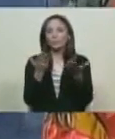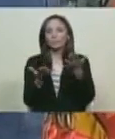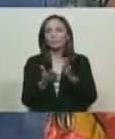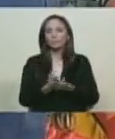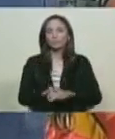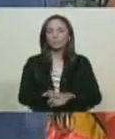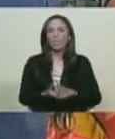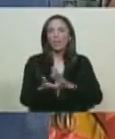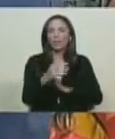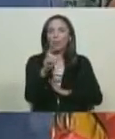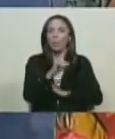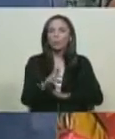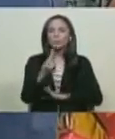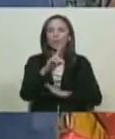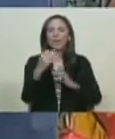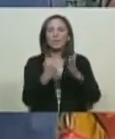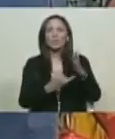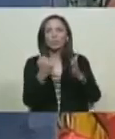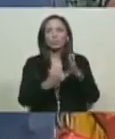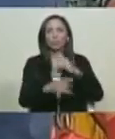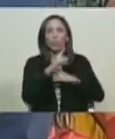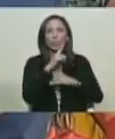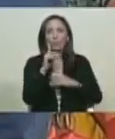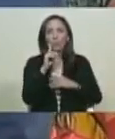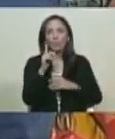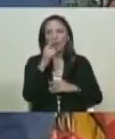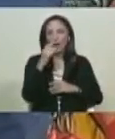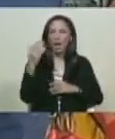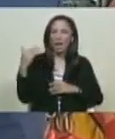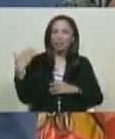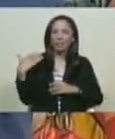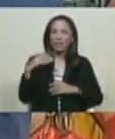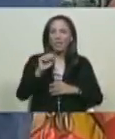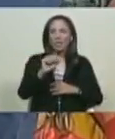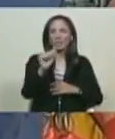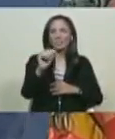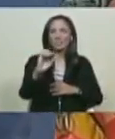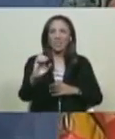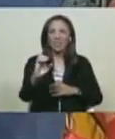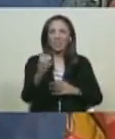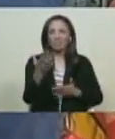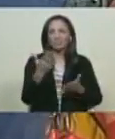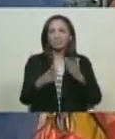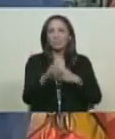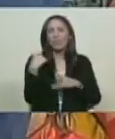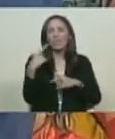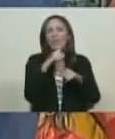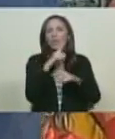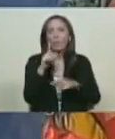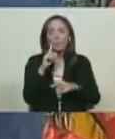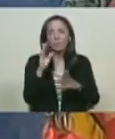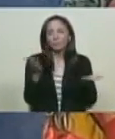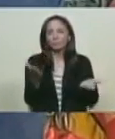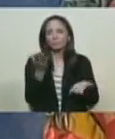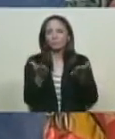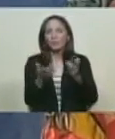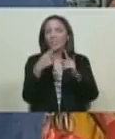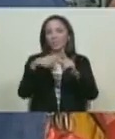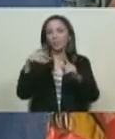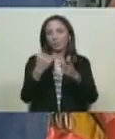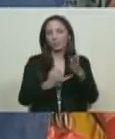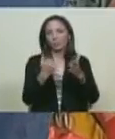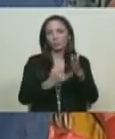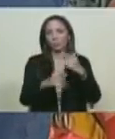utiliza una institución que se llama, bueno, antes creo que era el SAD, ahorita es Sunagro, que es una guía, y que sin esta